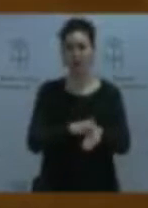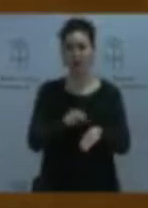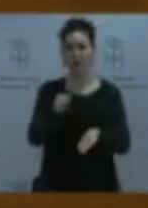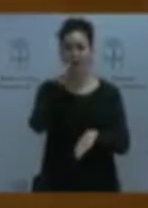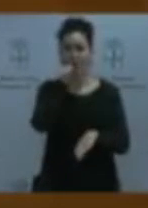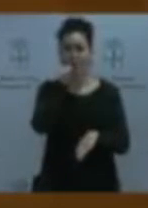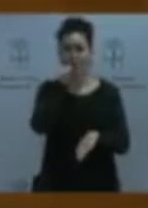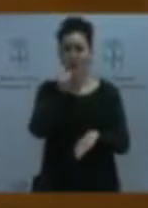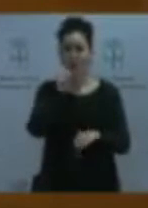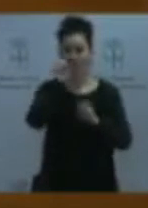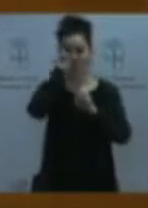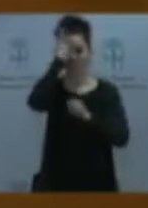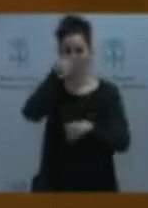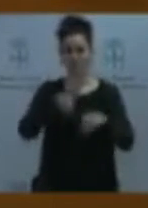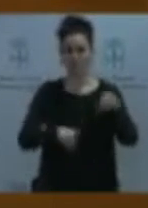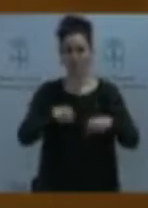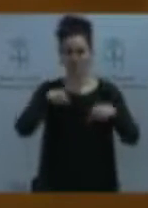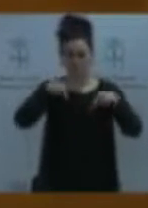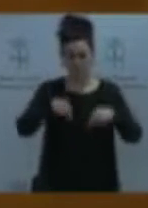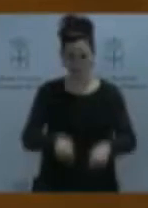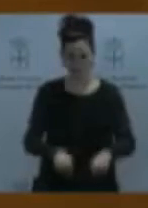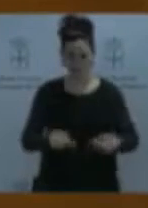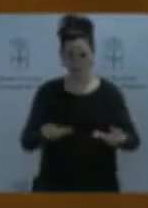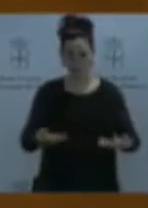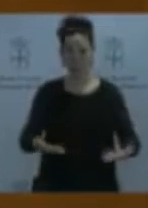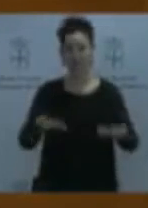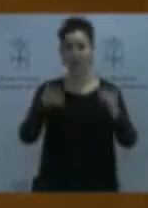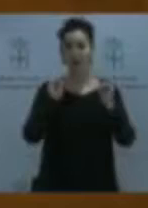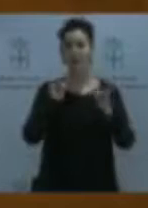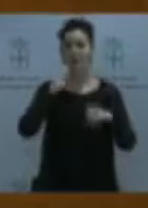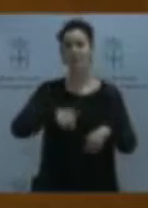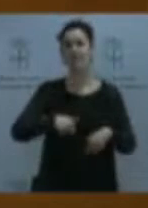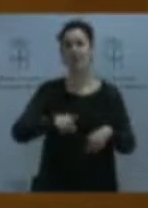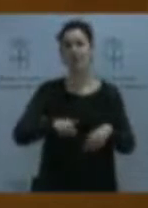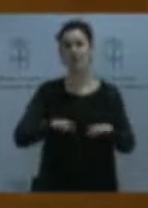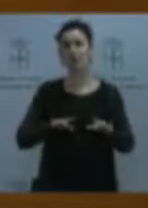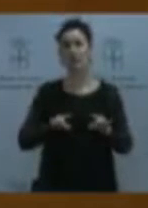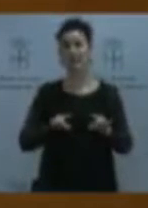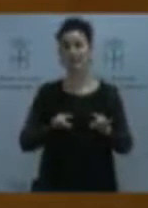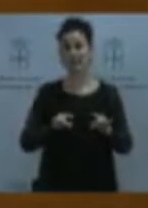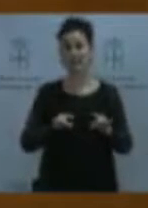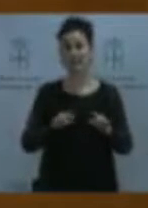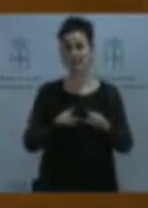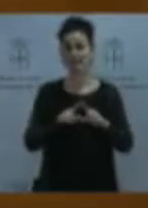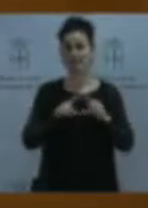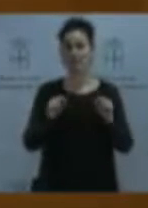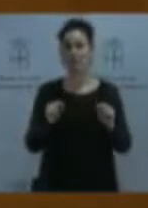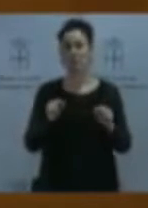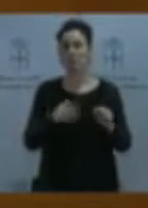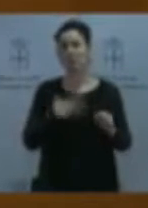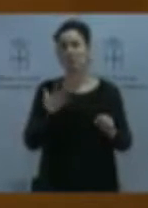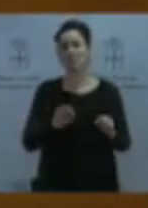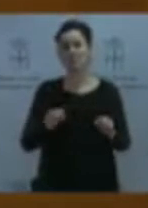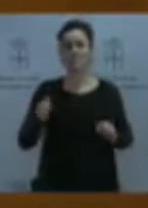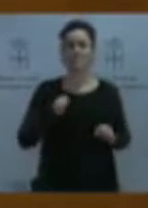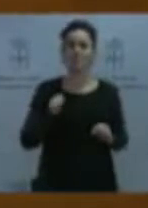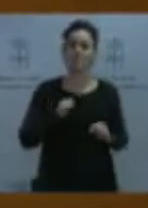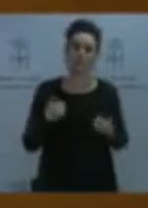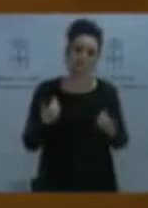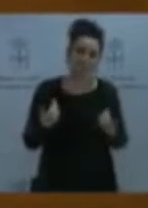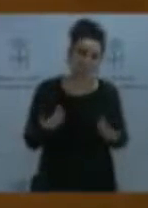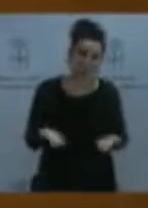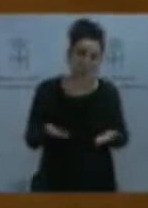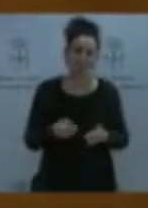subterránea tenemos en el territorio asturiano, qué viabilidad de aprovechamiento hay y cómo podemos utilizar de